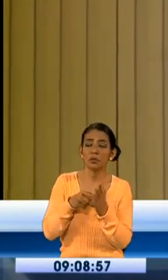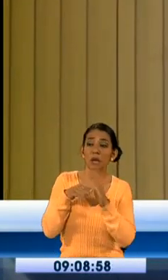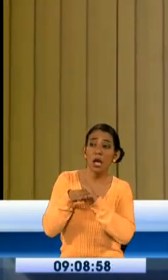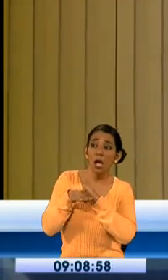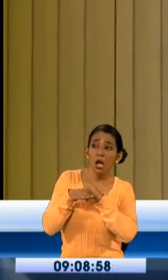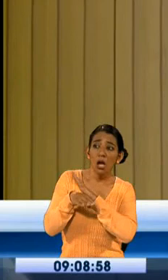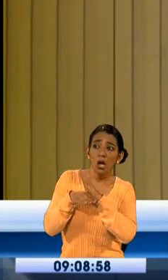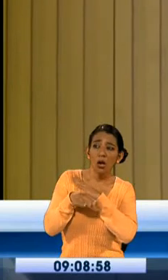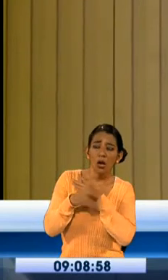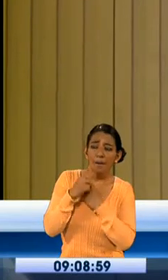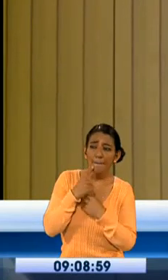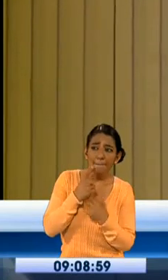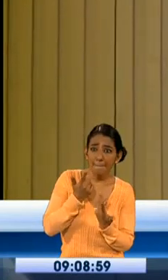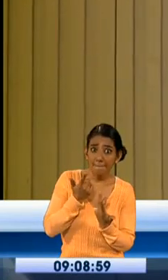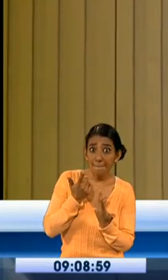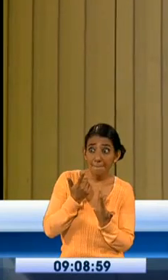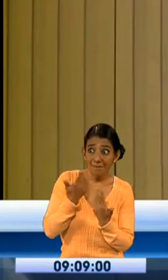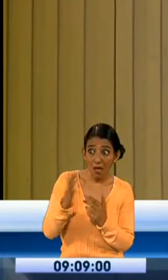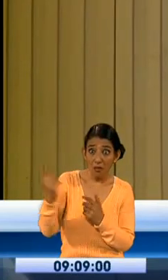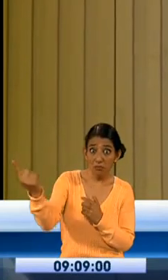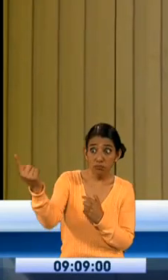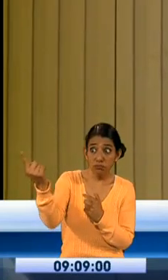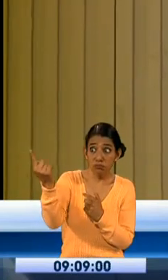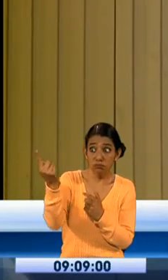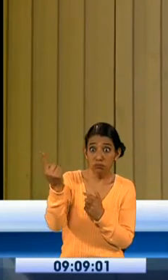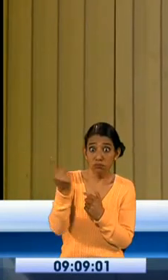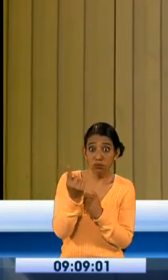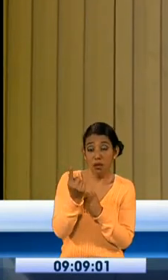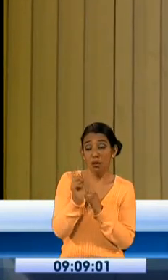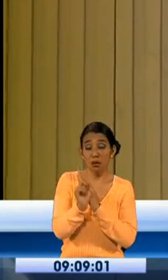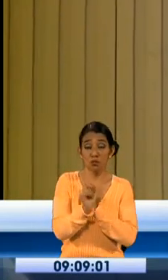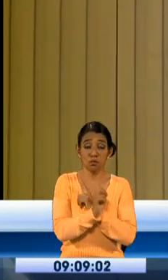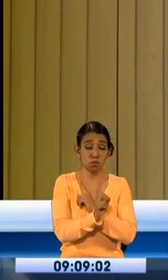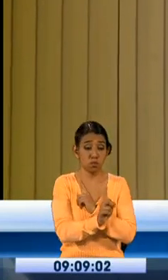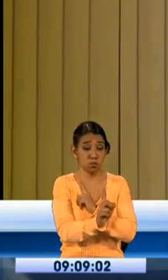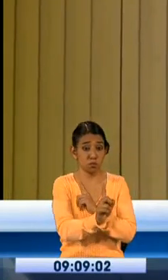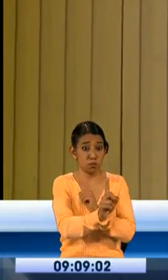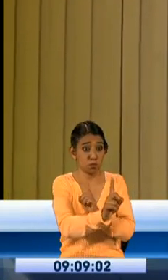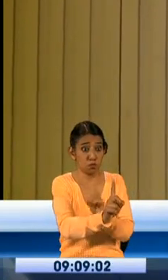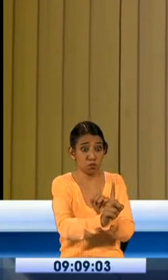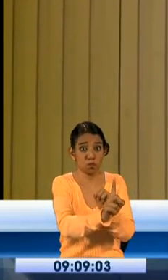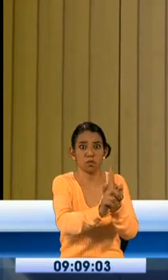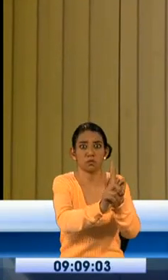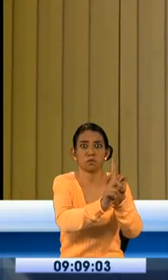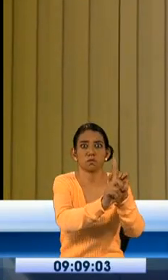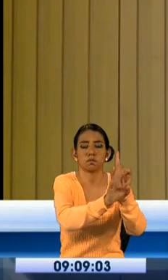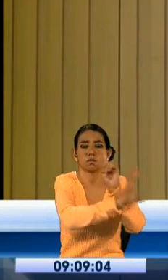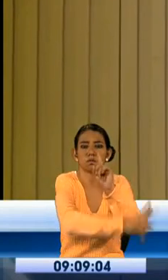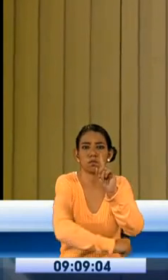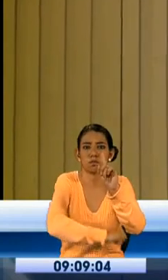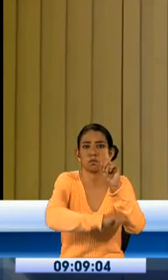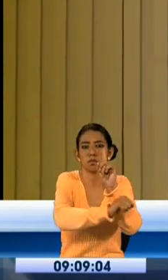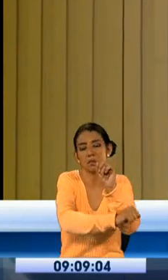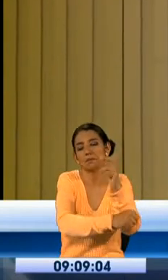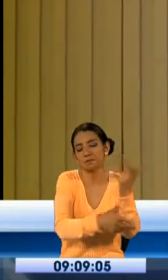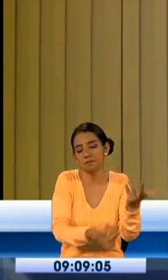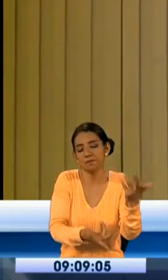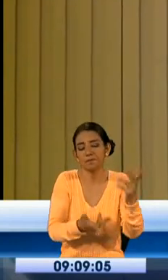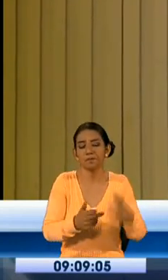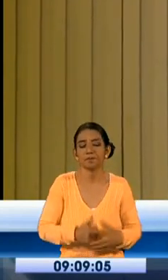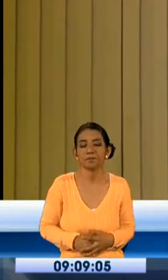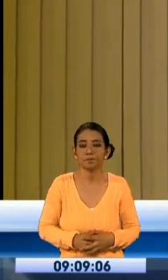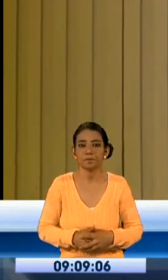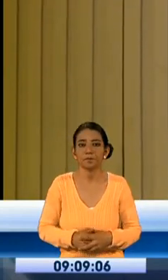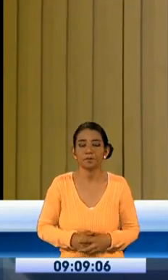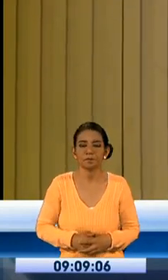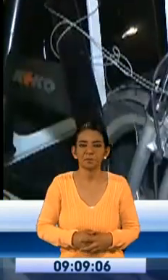y obviamente les hacen un seguimiento a las afueras de sus domicilios y proceden a